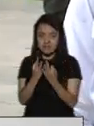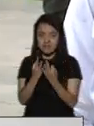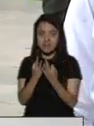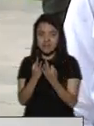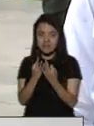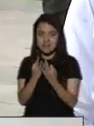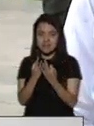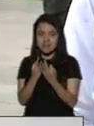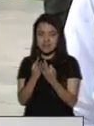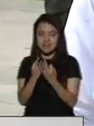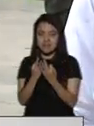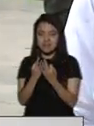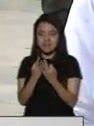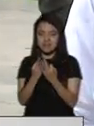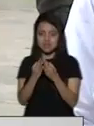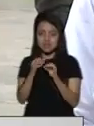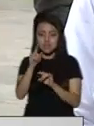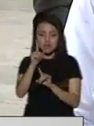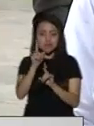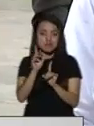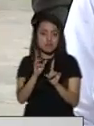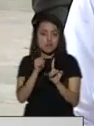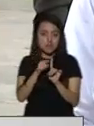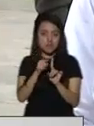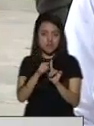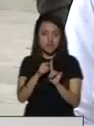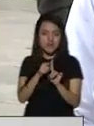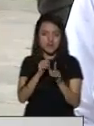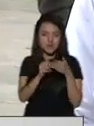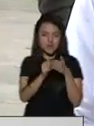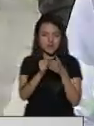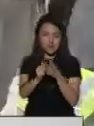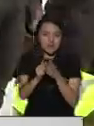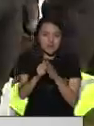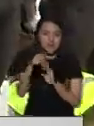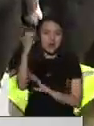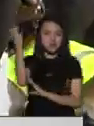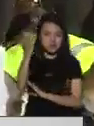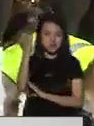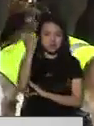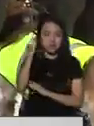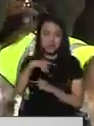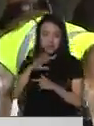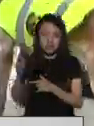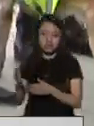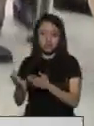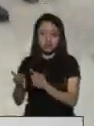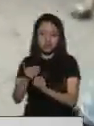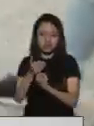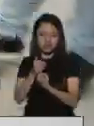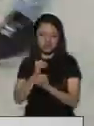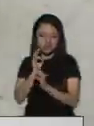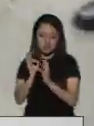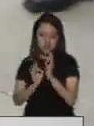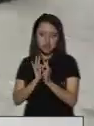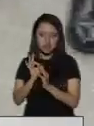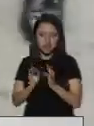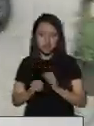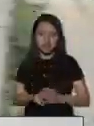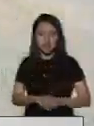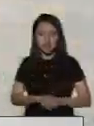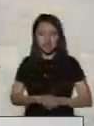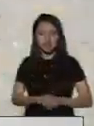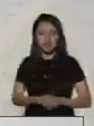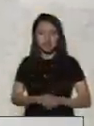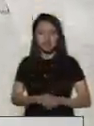caninos puedan tener una vida óptima y unas condiciones de tranquilidad. Los héroes de 4 patas cruzaron